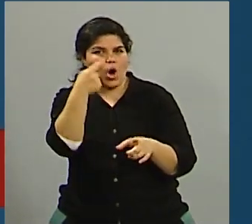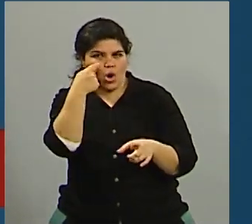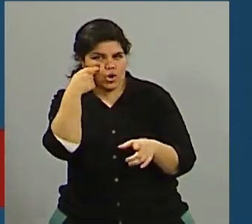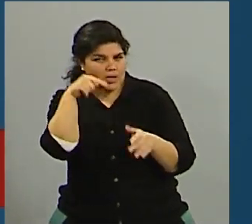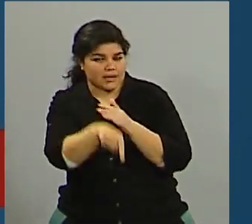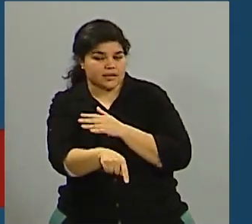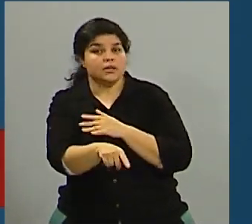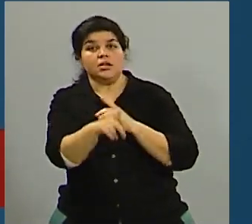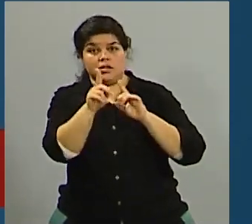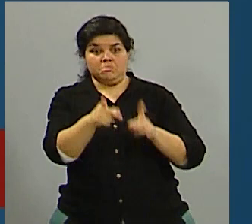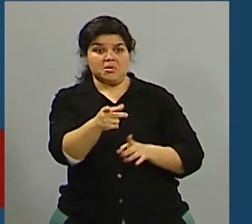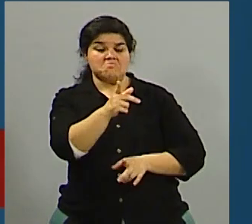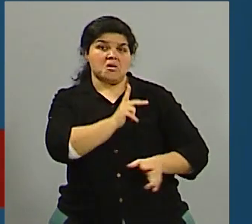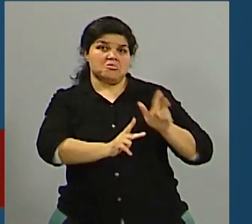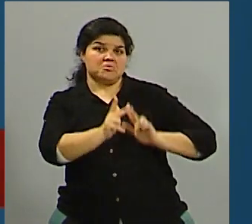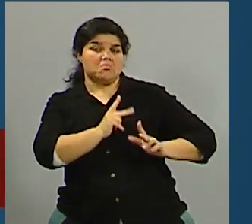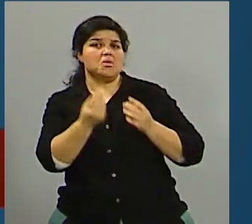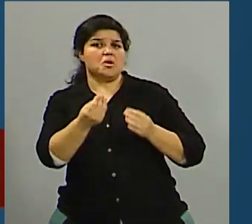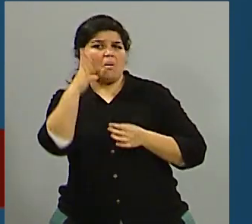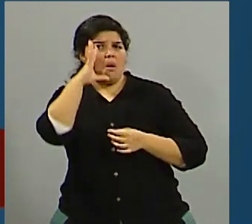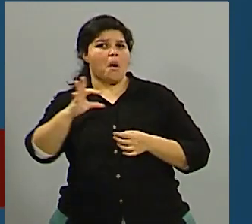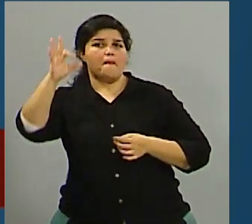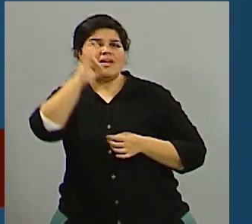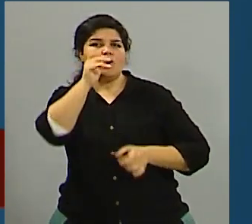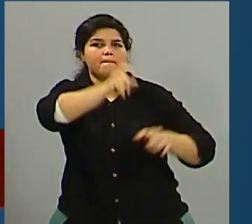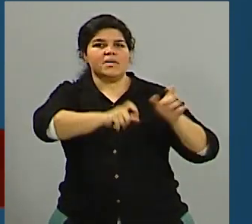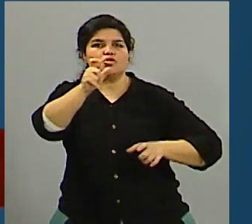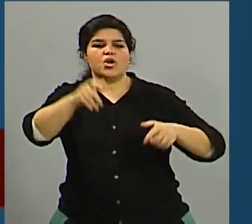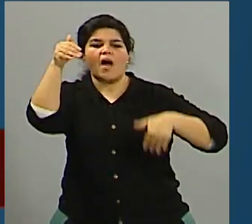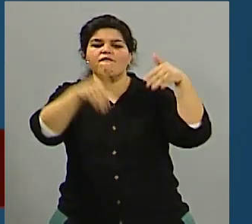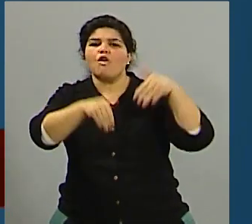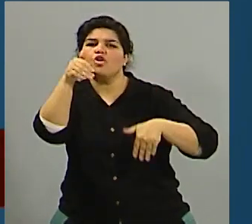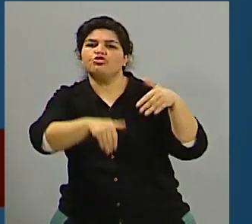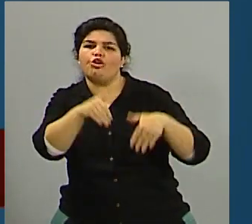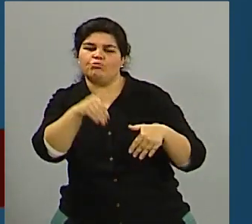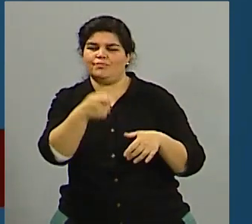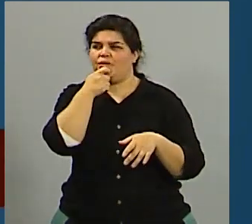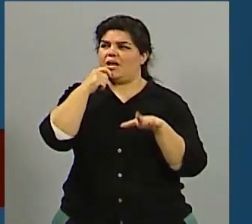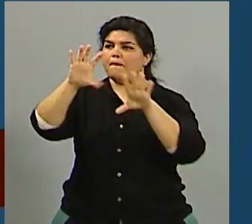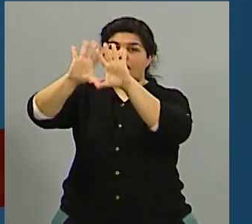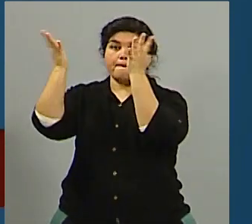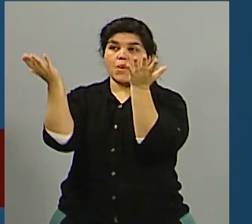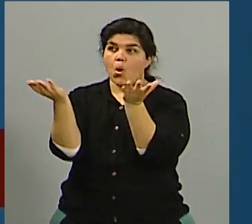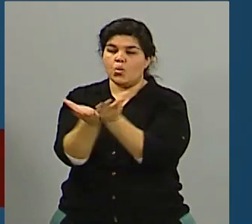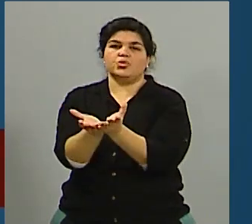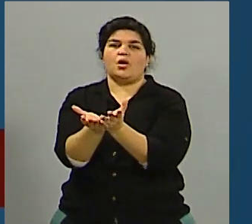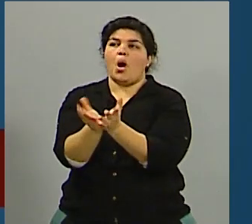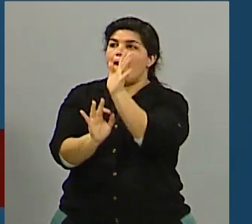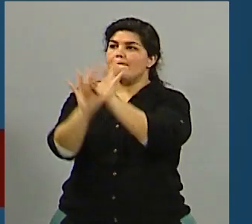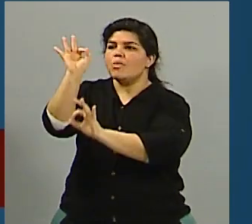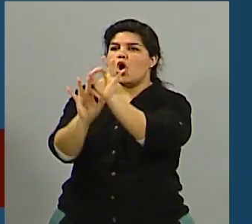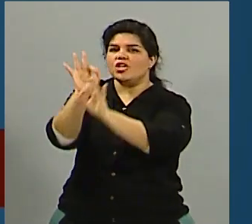Porque digo, en otras partes del mundo lo que por ahí me imagino que se vota es específicamente el proyecto que puede tener para